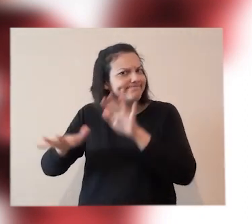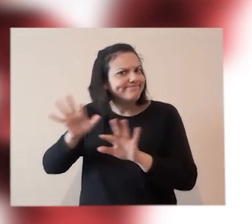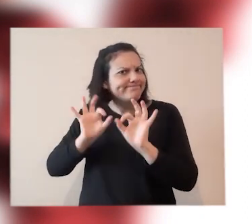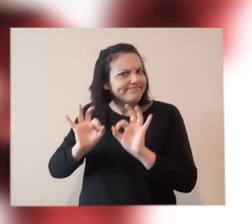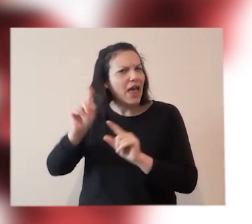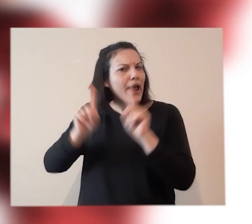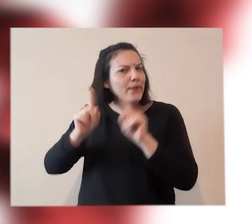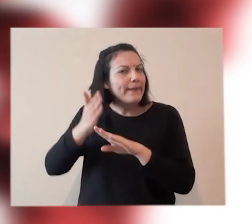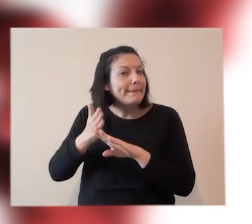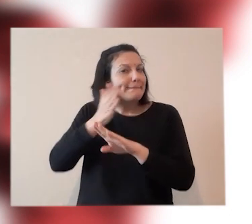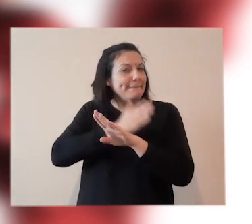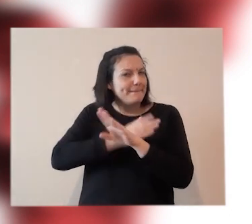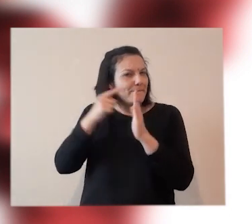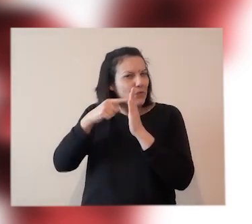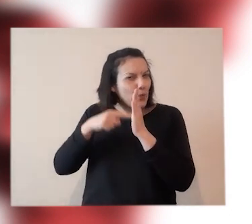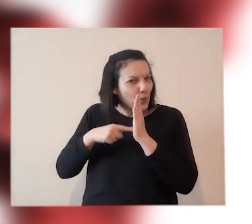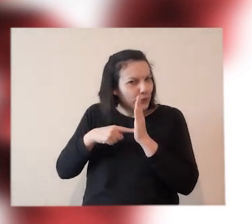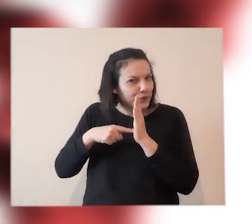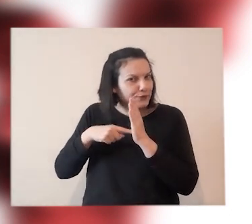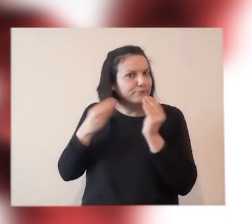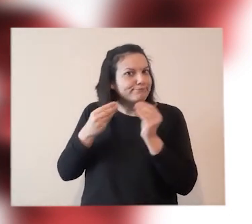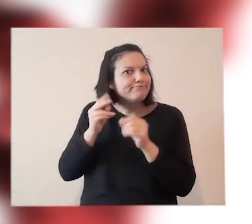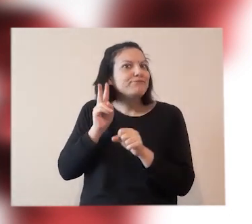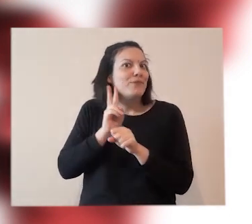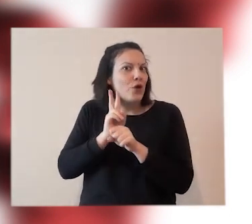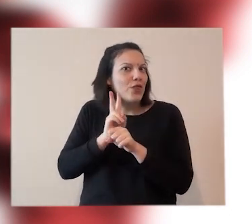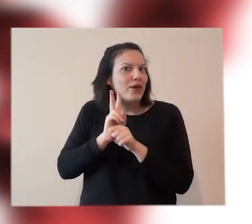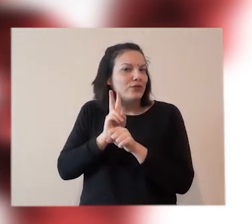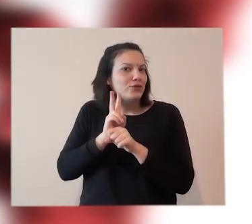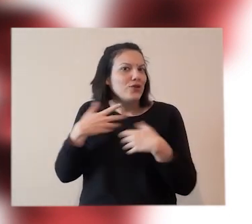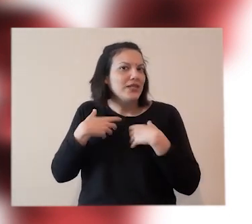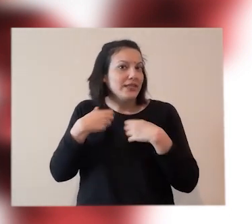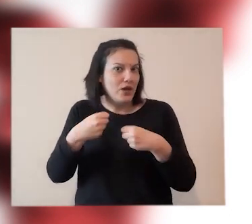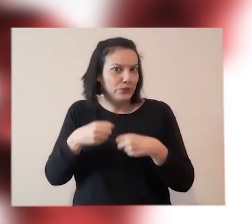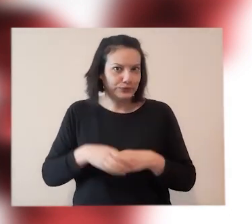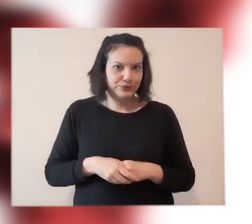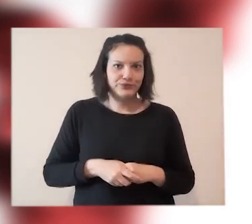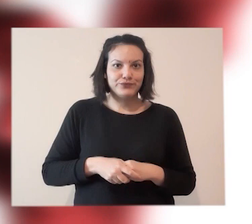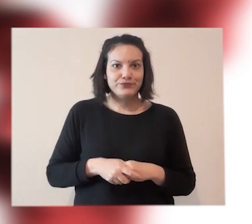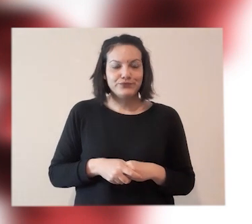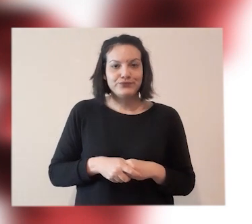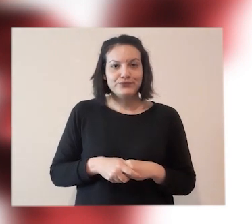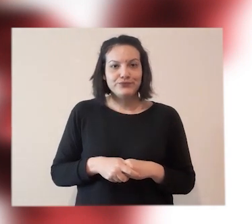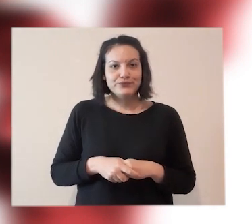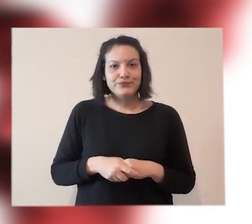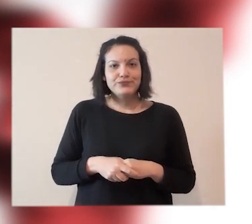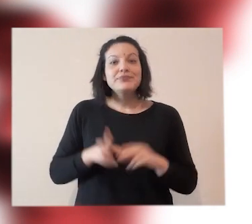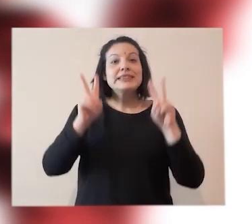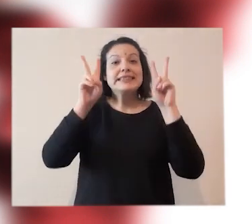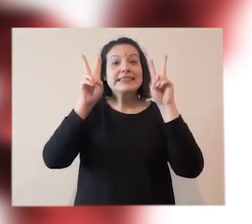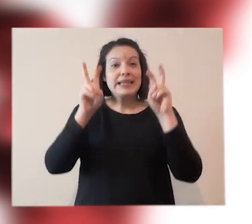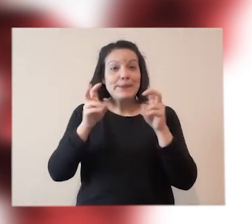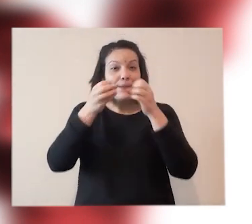medidas preventivas para protección de nuestra salud. A los fines de poder introducirnos en